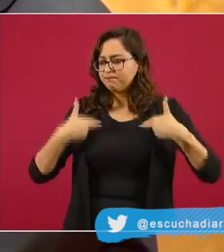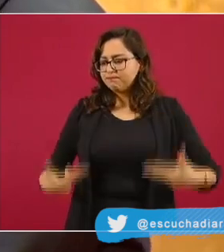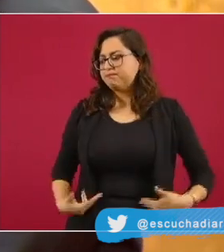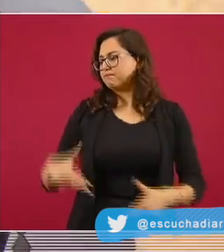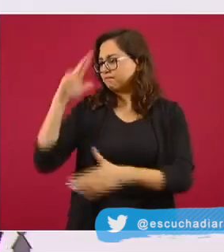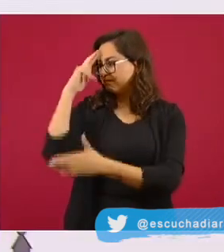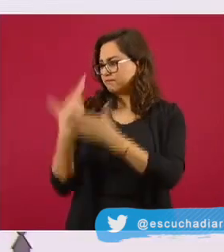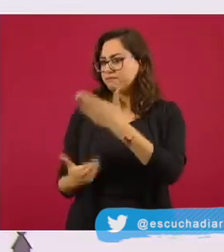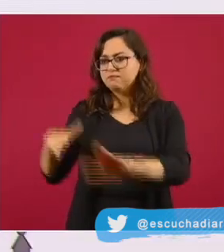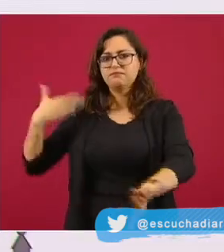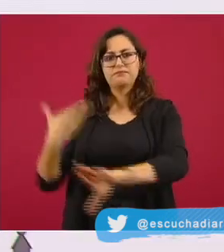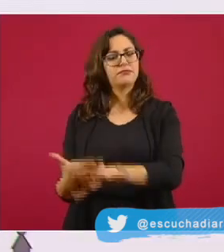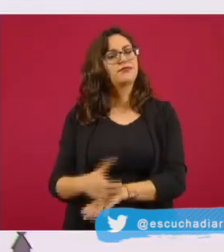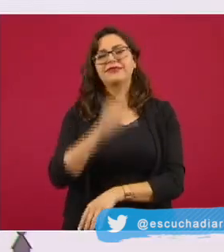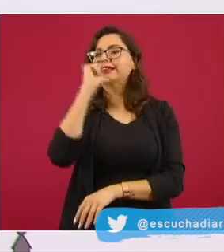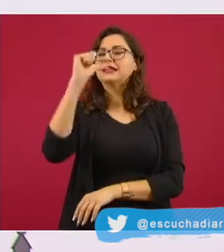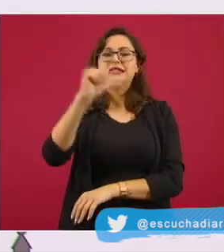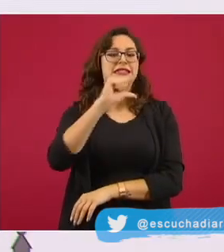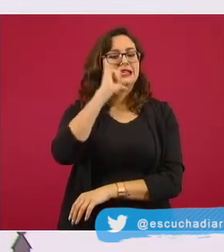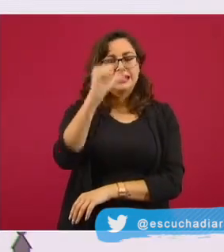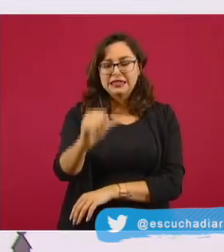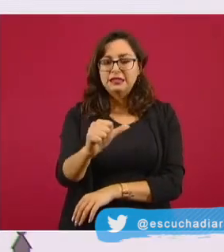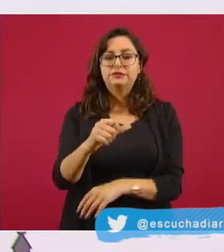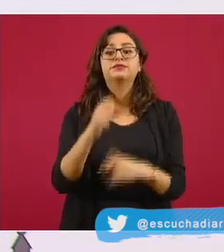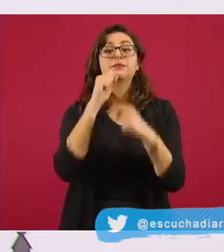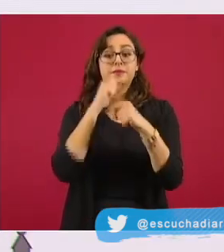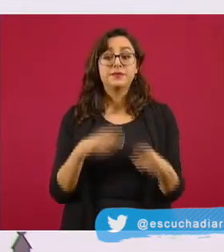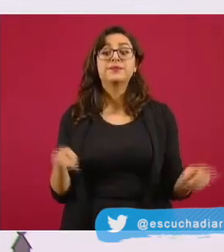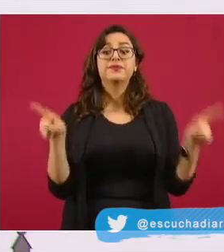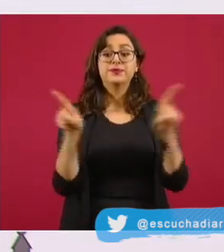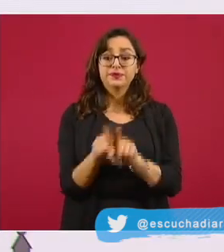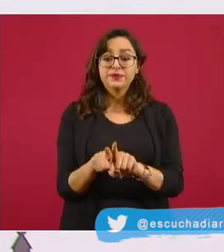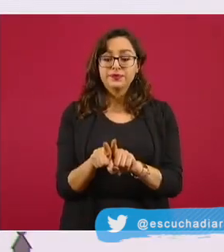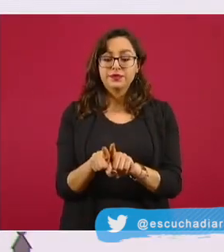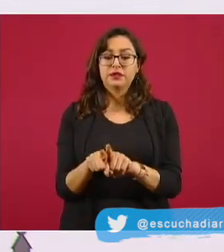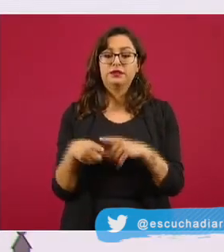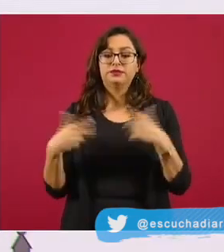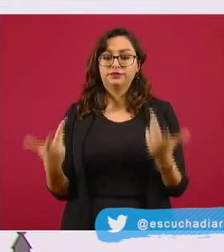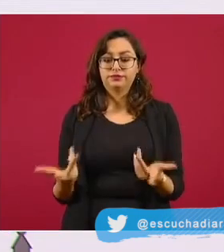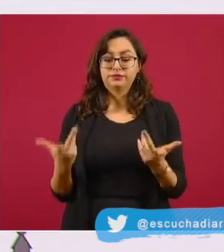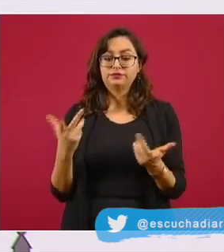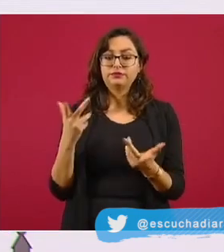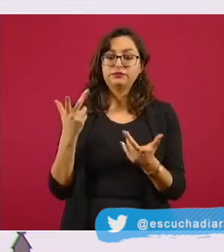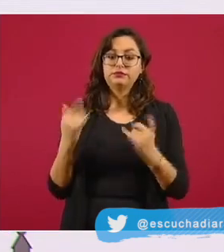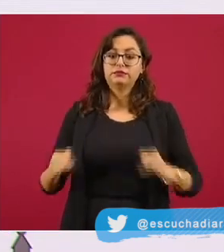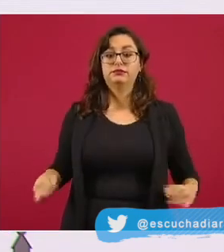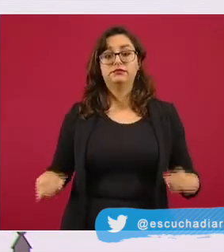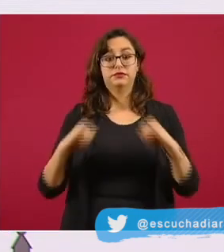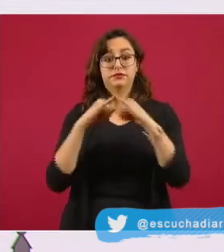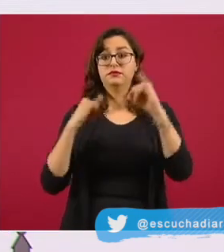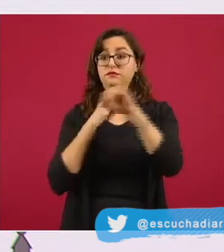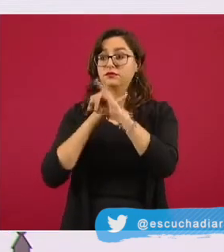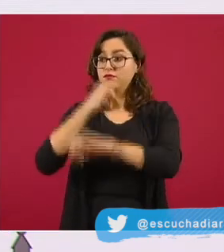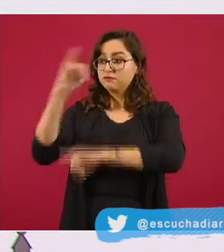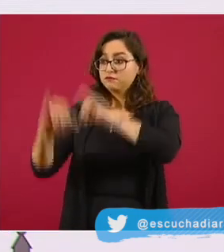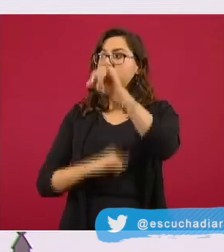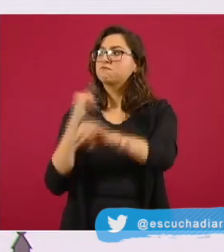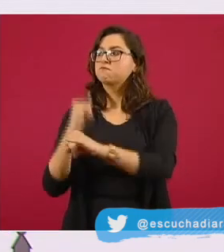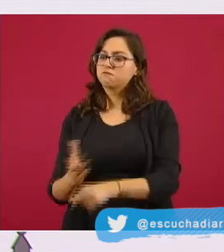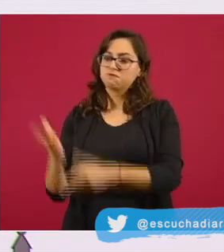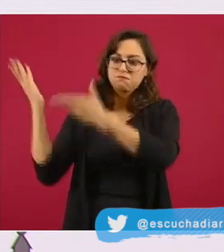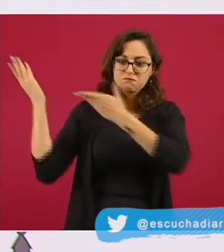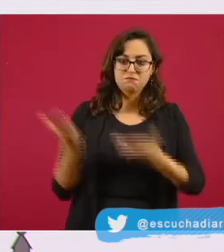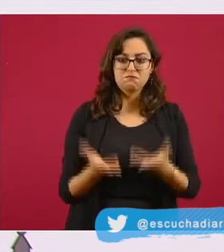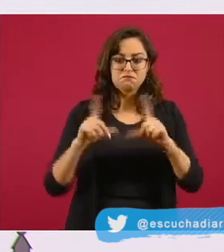la entrada a organismos internacionales para vigilar